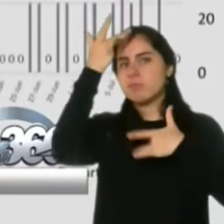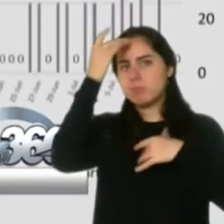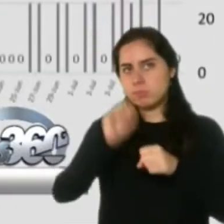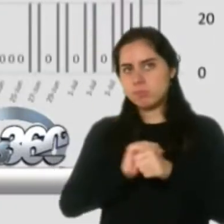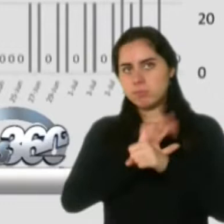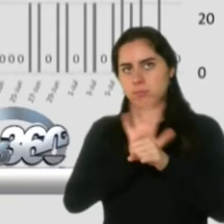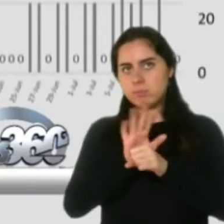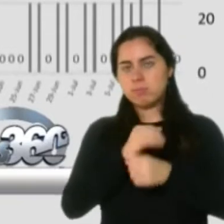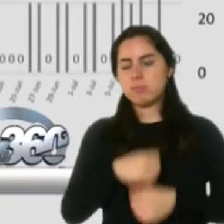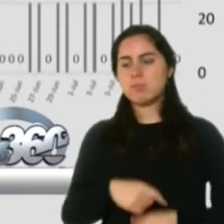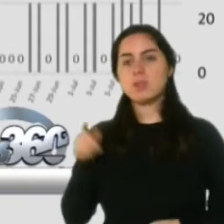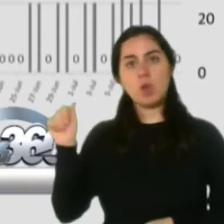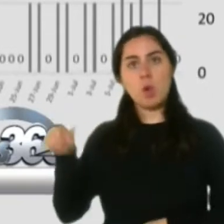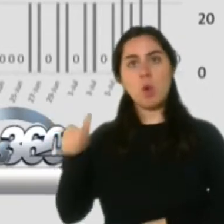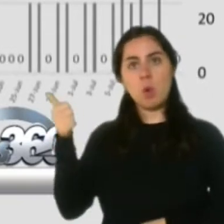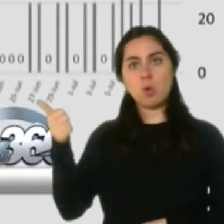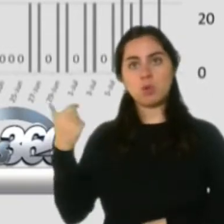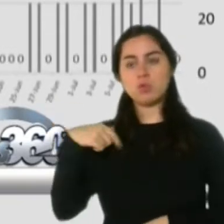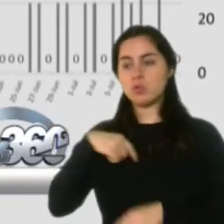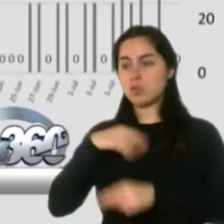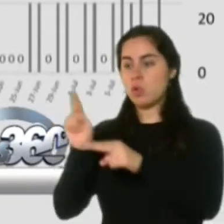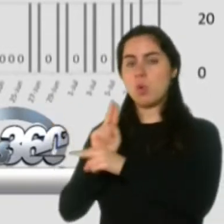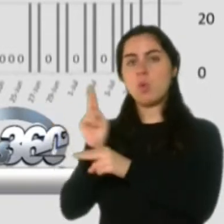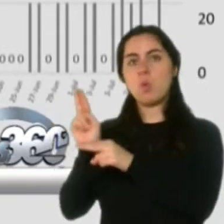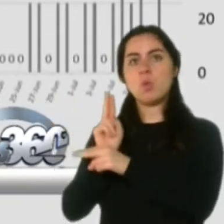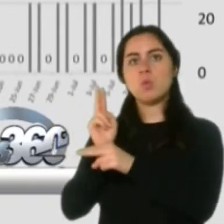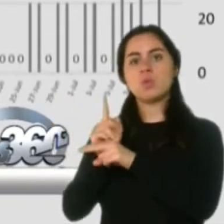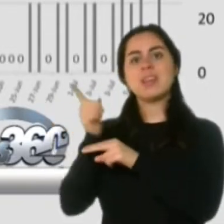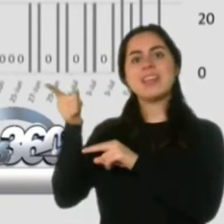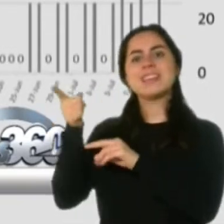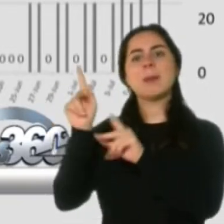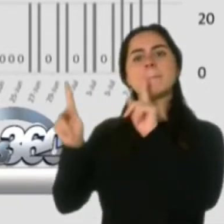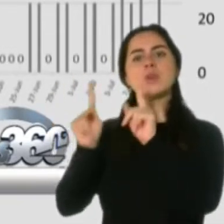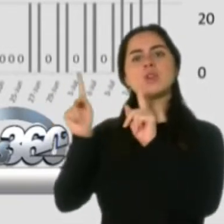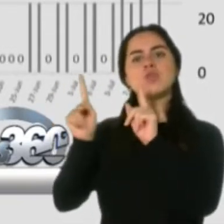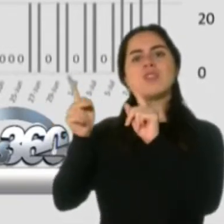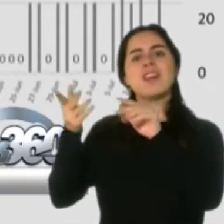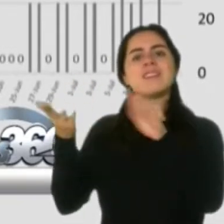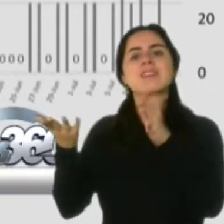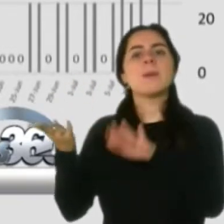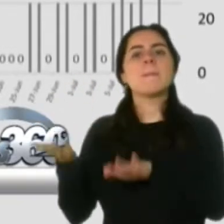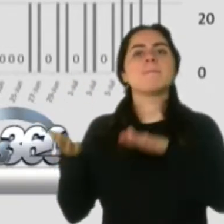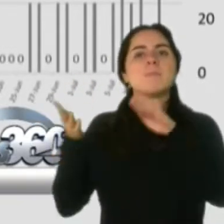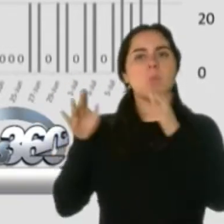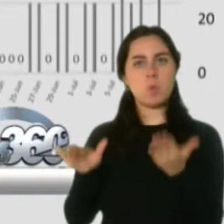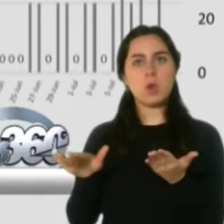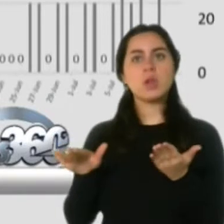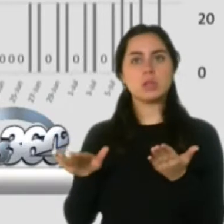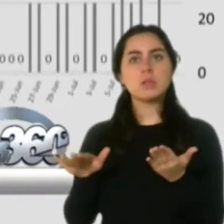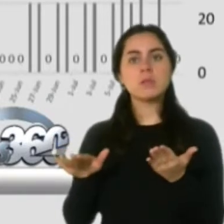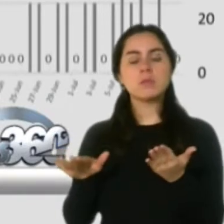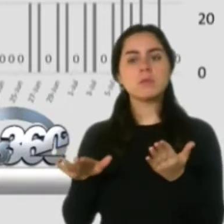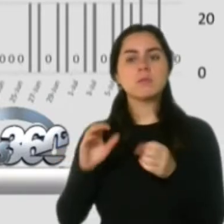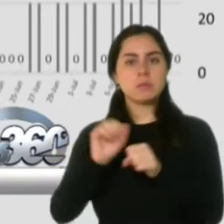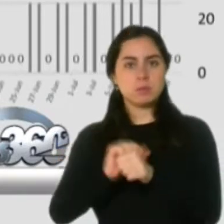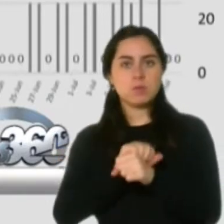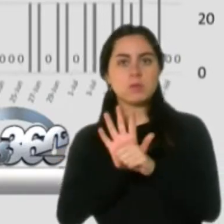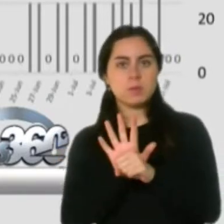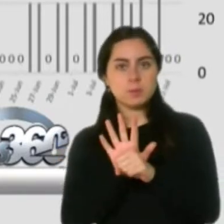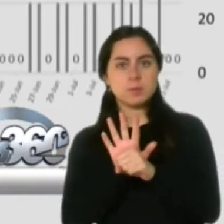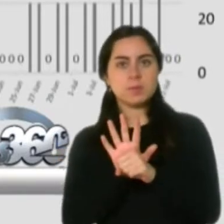Esta es otra herramienta que usamos y este es el número de casos de muertes asociadas a COVID.